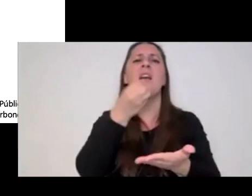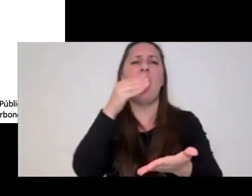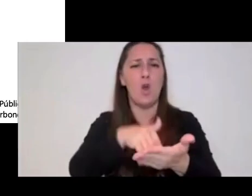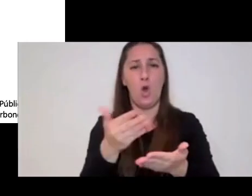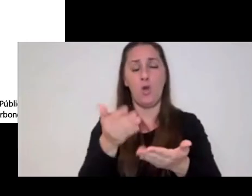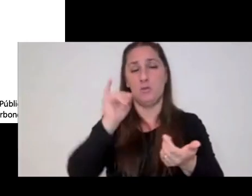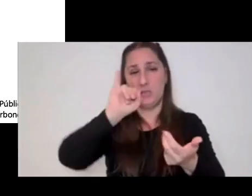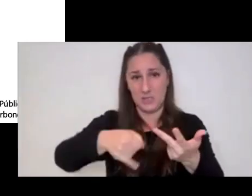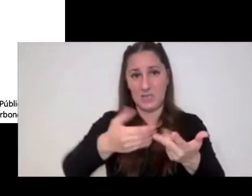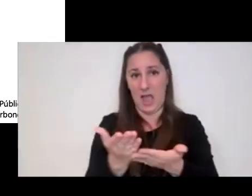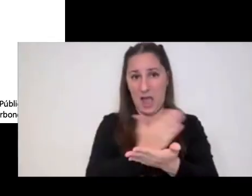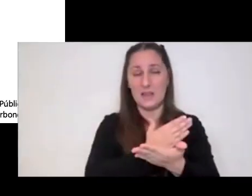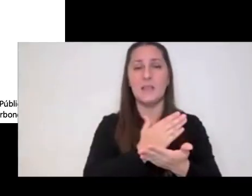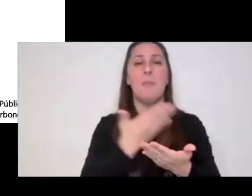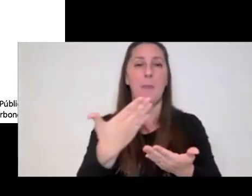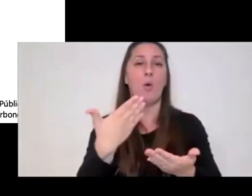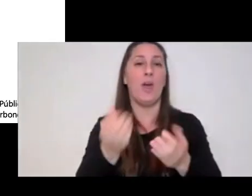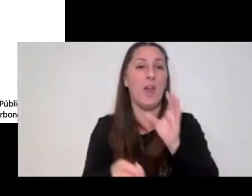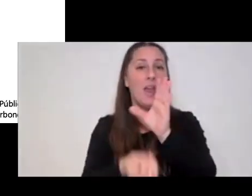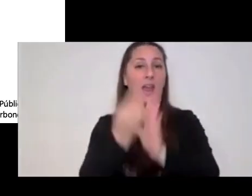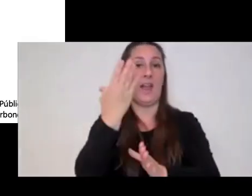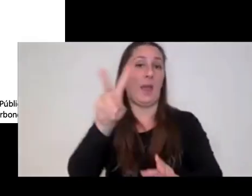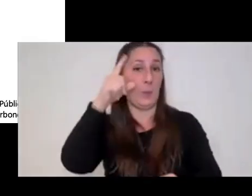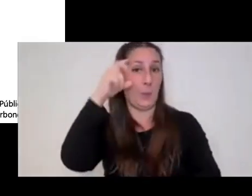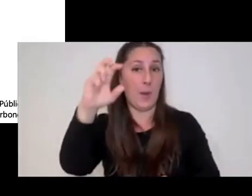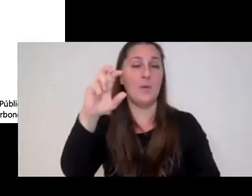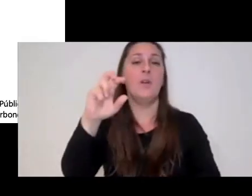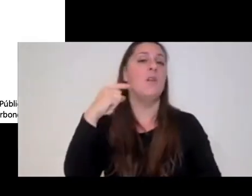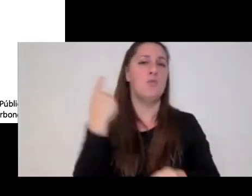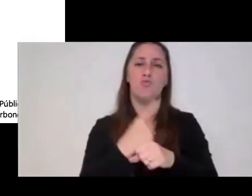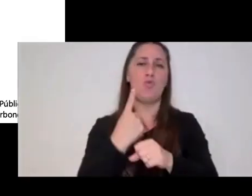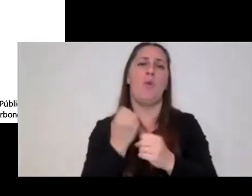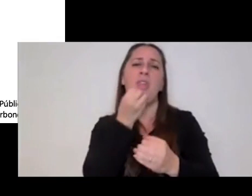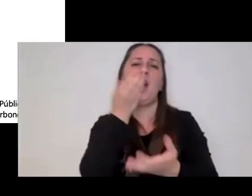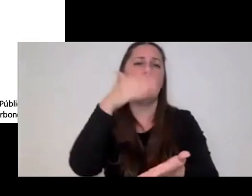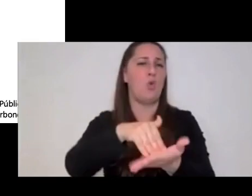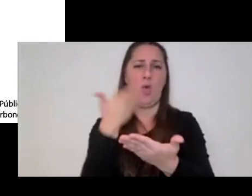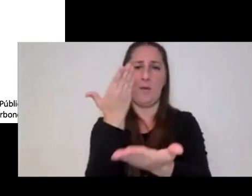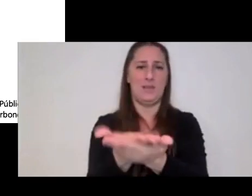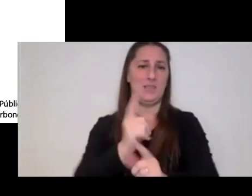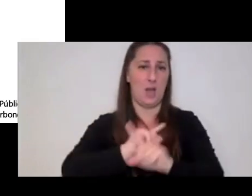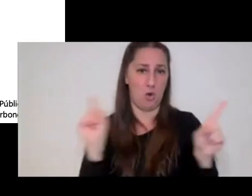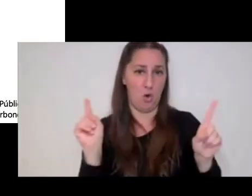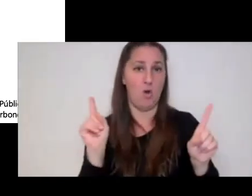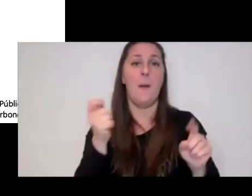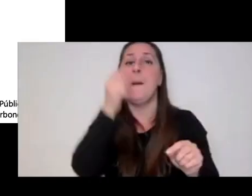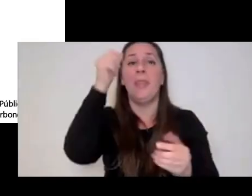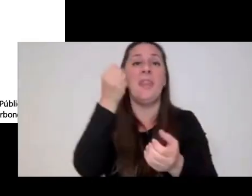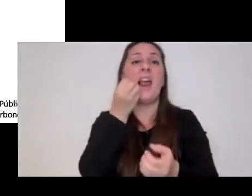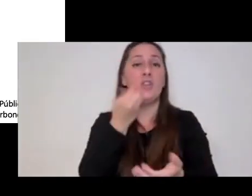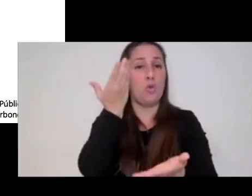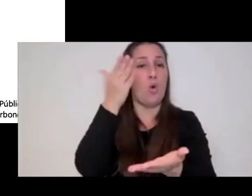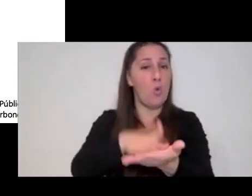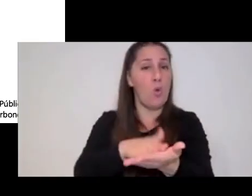para poder generar ese BEP, no va a poder presentar la declaración jurada. Y como dije, el que no presentó la declaración jurada como